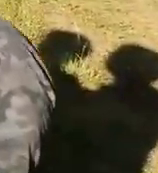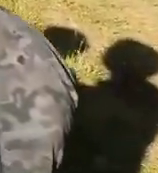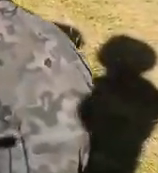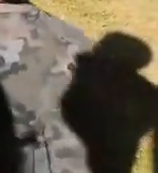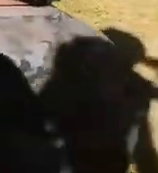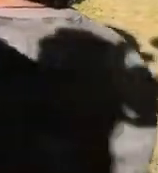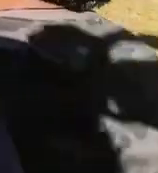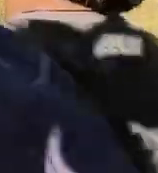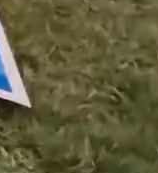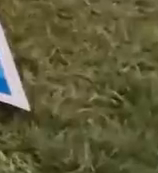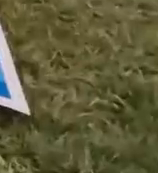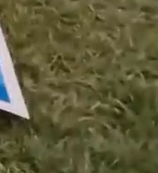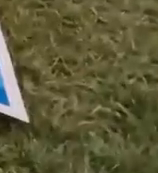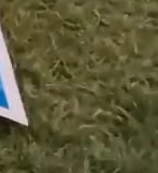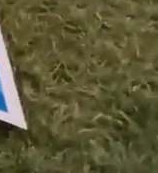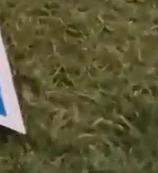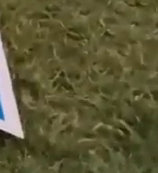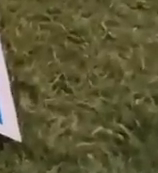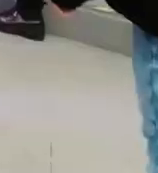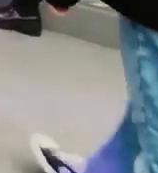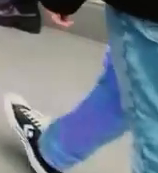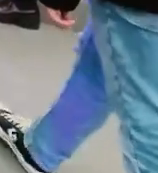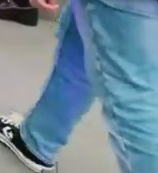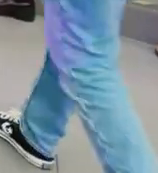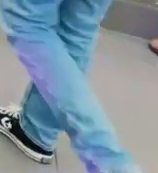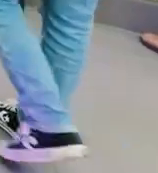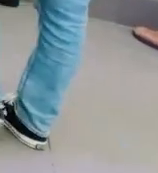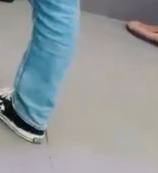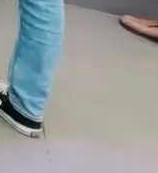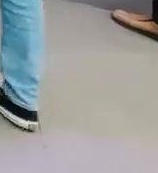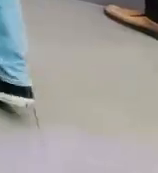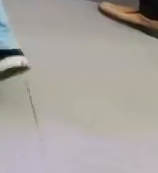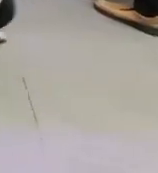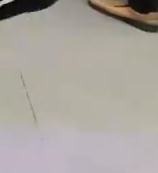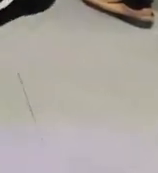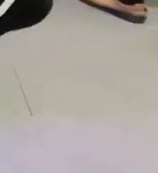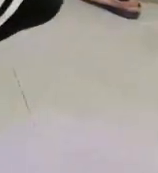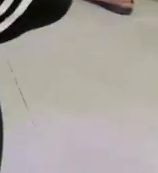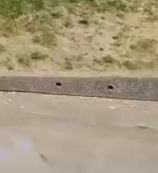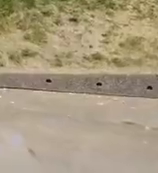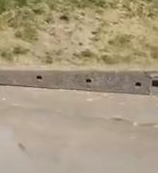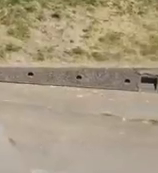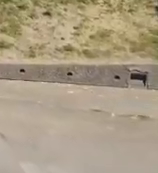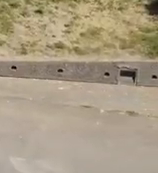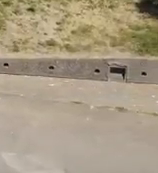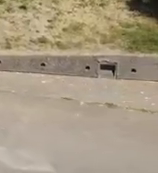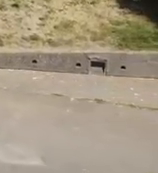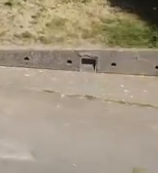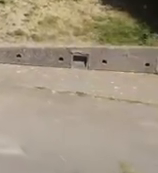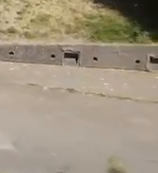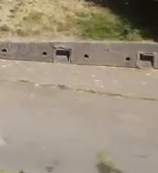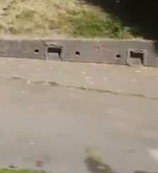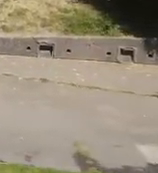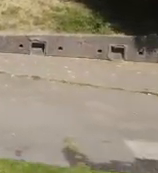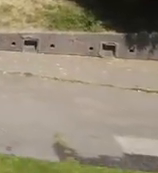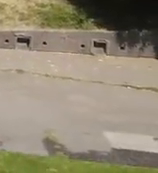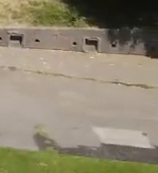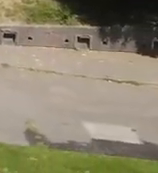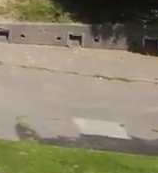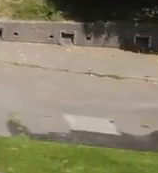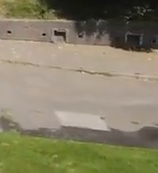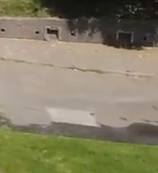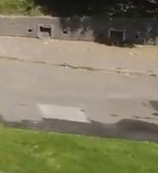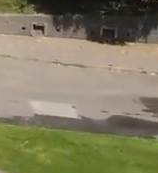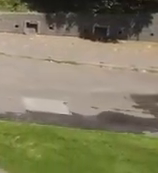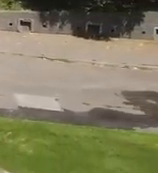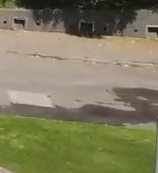astronomía patrimonio astronómico y arte y astronomía el programa se despliega desde el museo